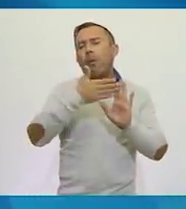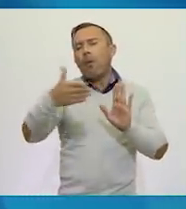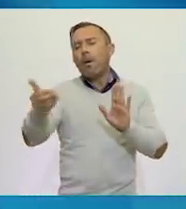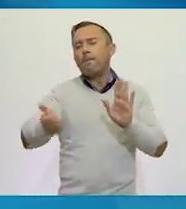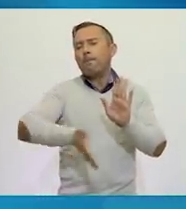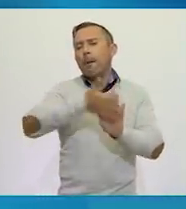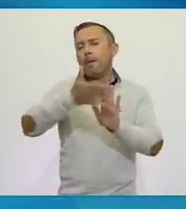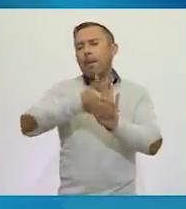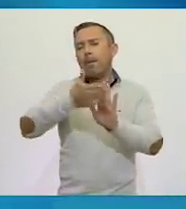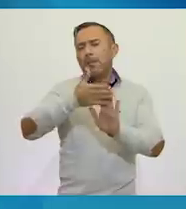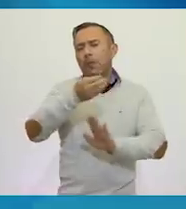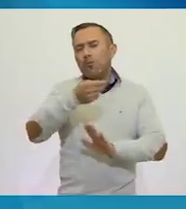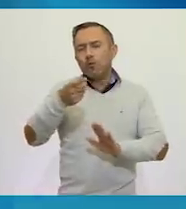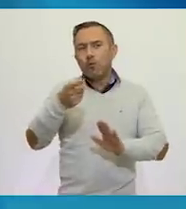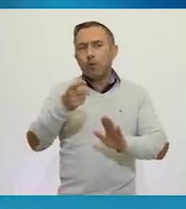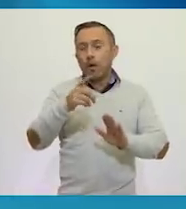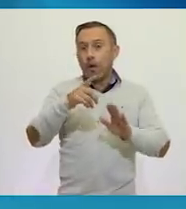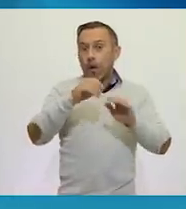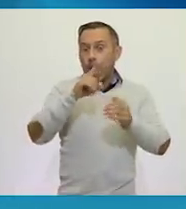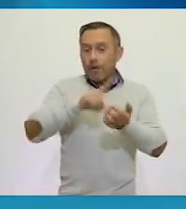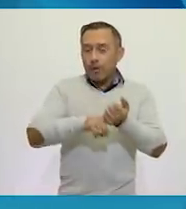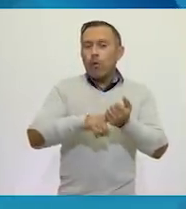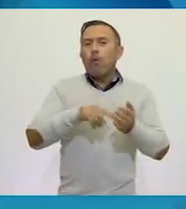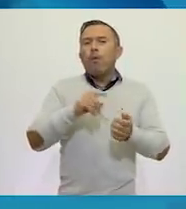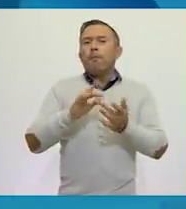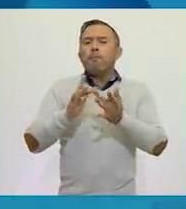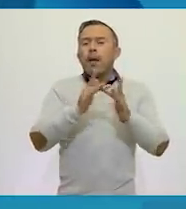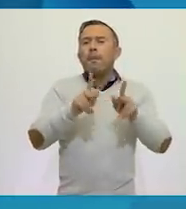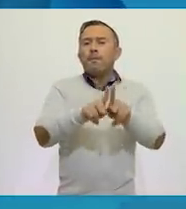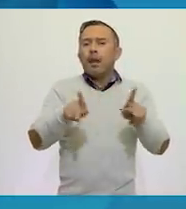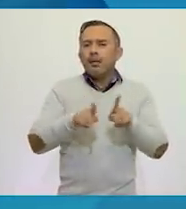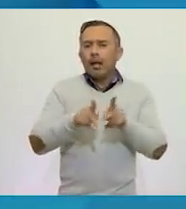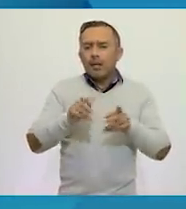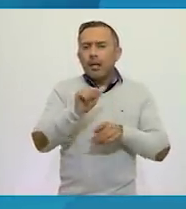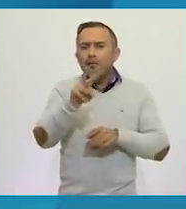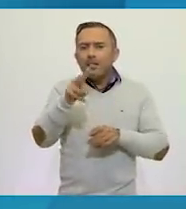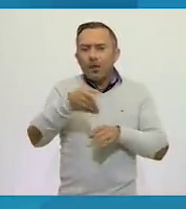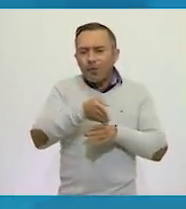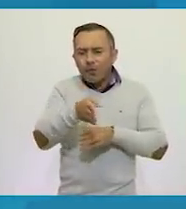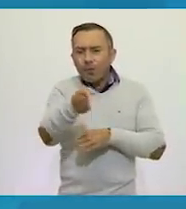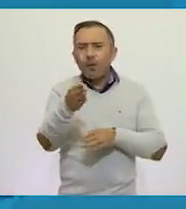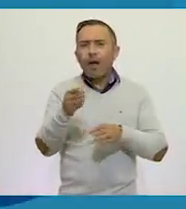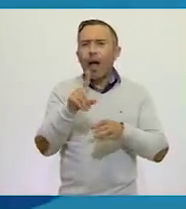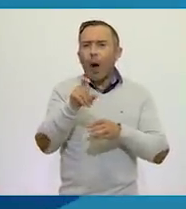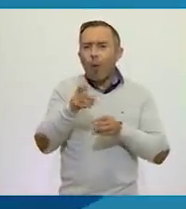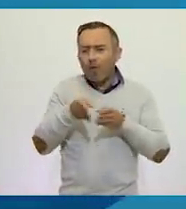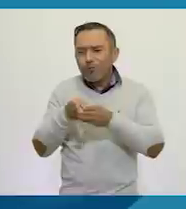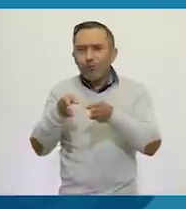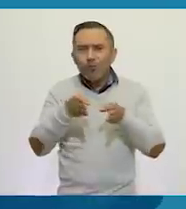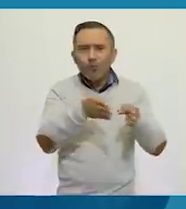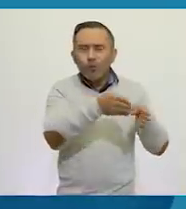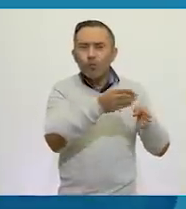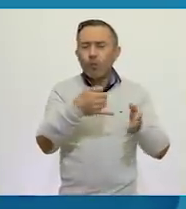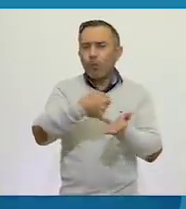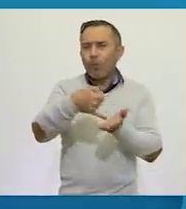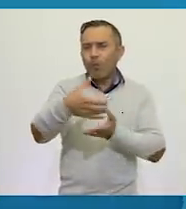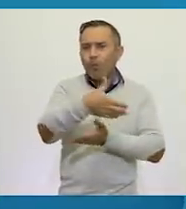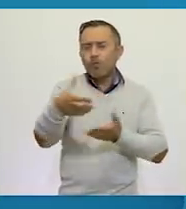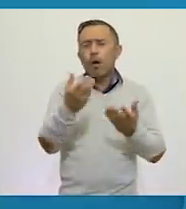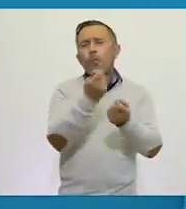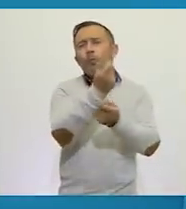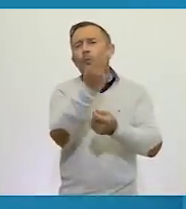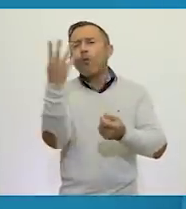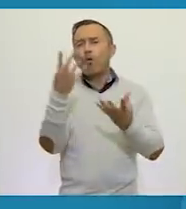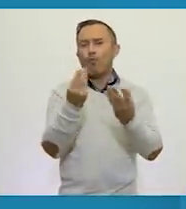sus deidades. Tenía una enorme red de plazas y avenidas, acueductos y zonas de cultivo. Rendían culto a muchos dioses,